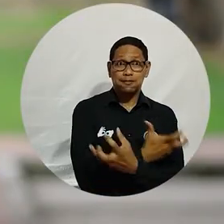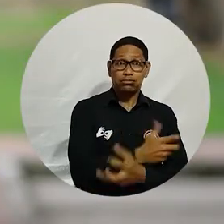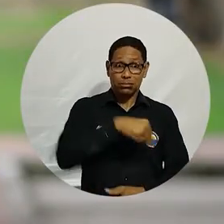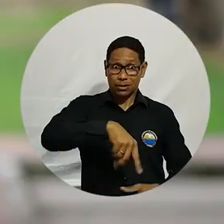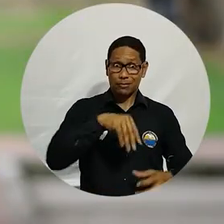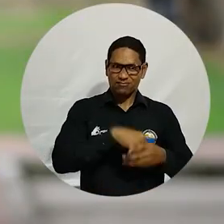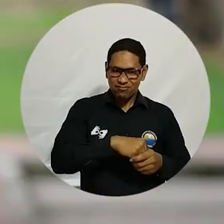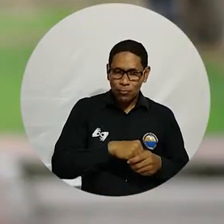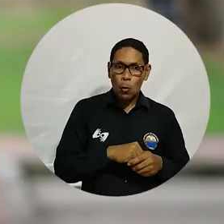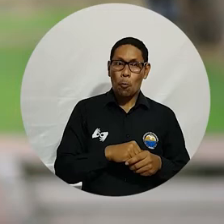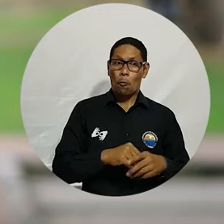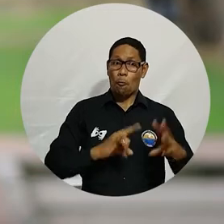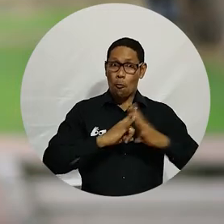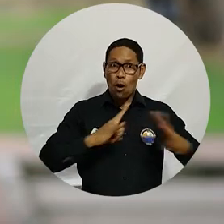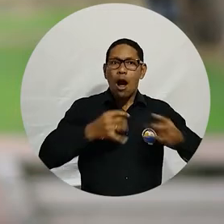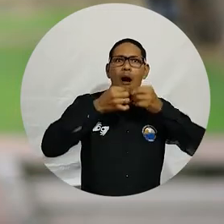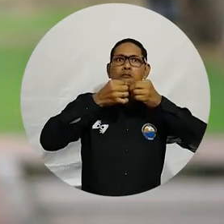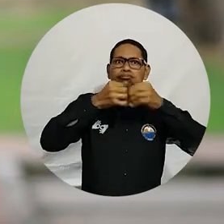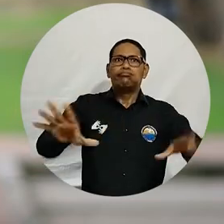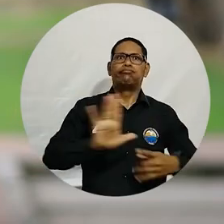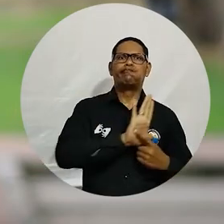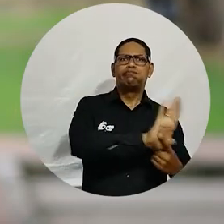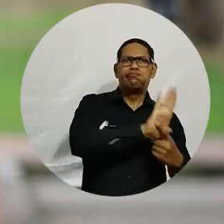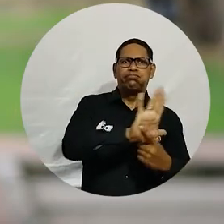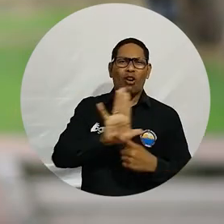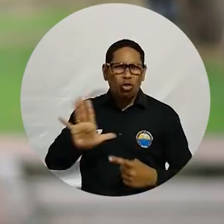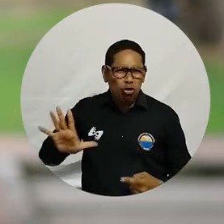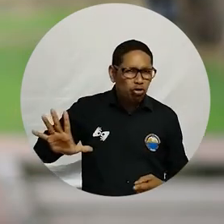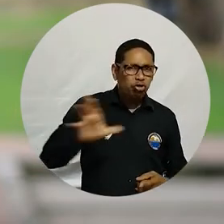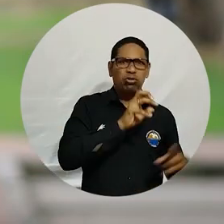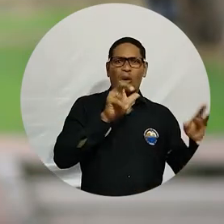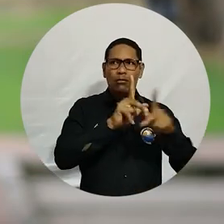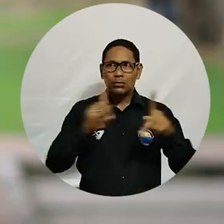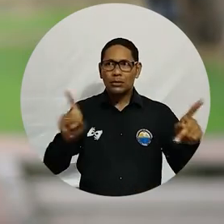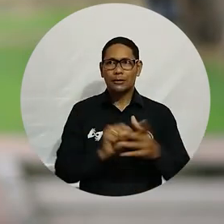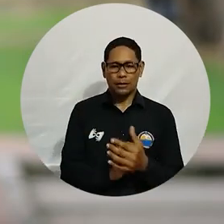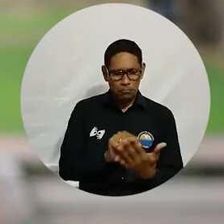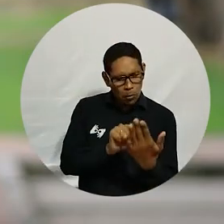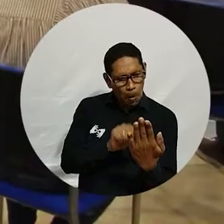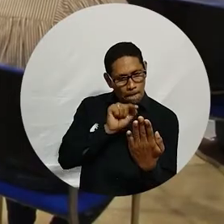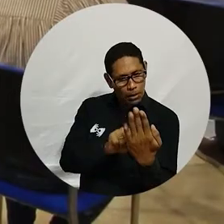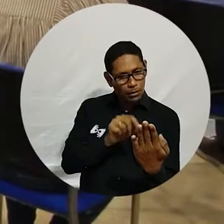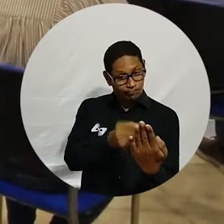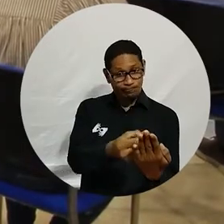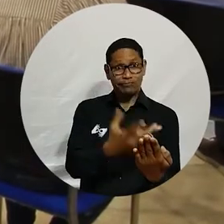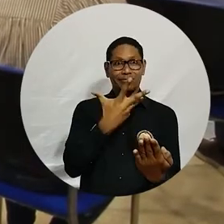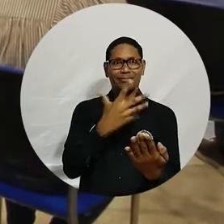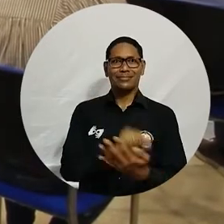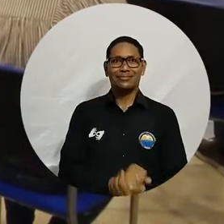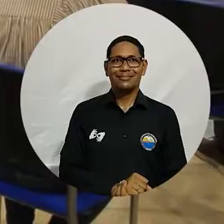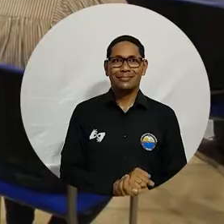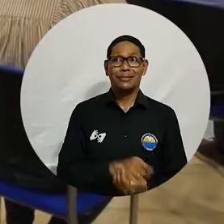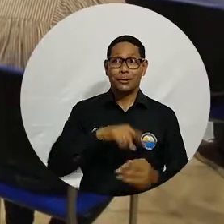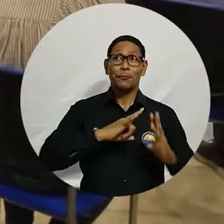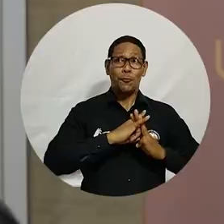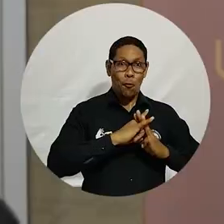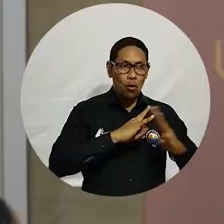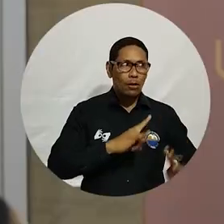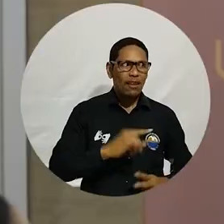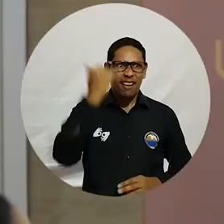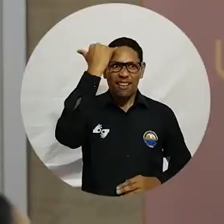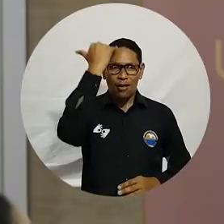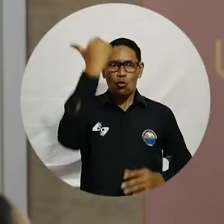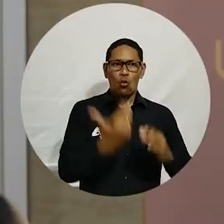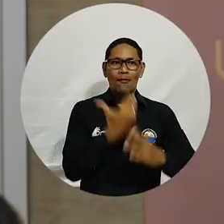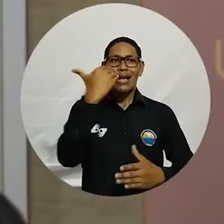producida en la alma mater y su difusión sean asequibles a las personas a través de un clic. Nuestra Casa de Estudios Superiores